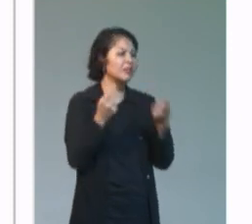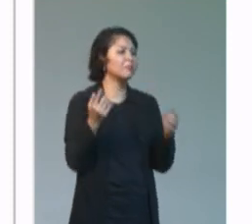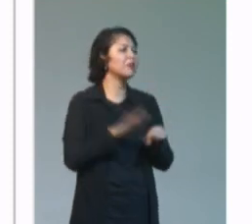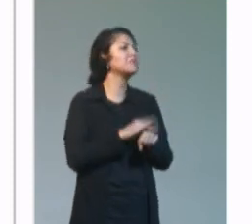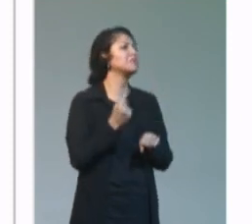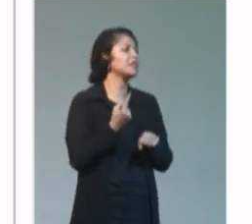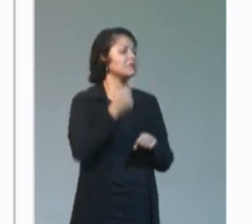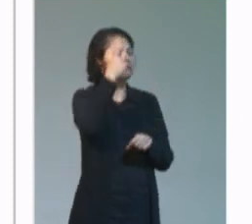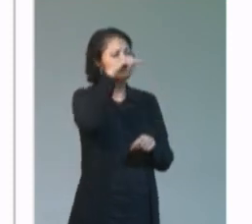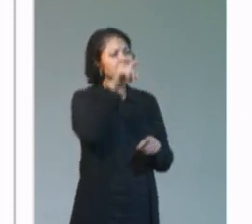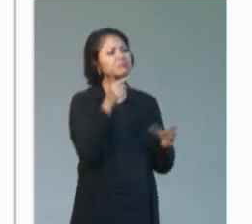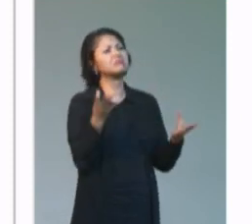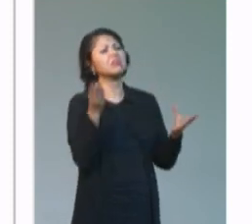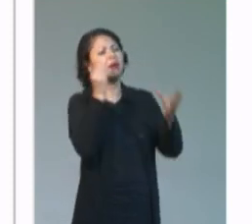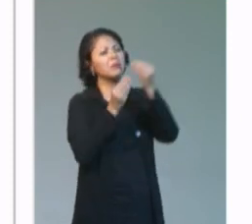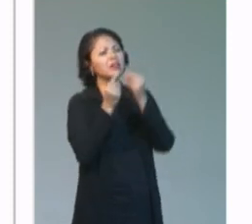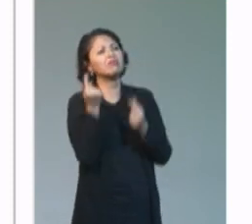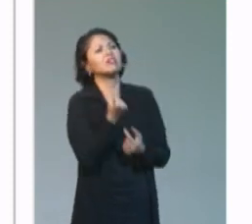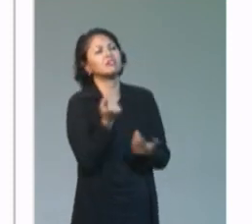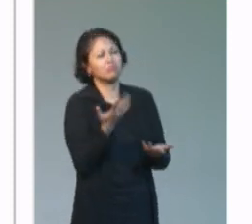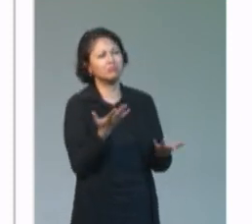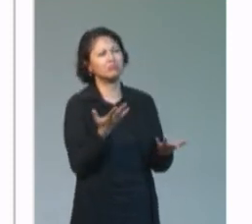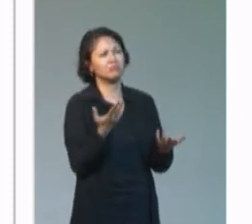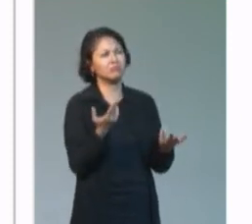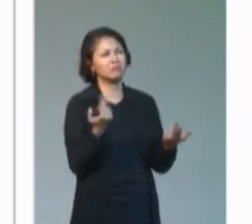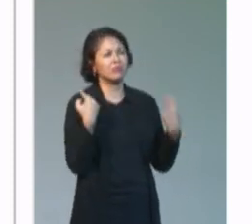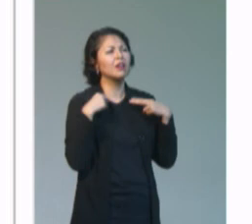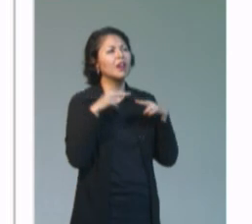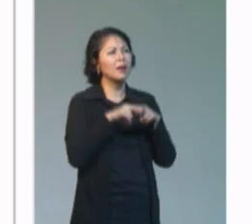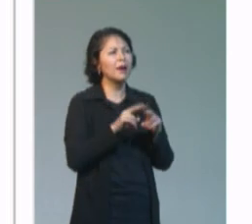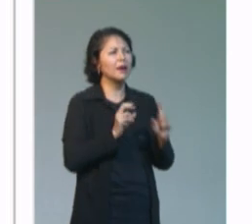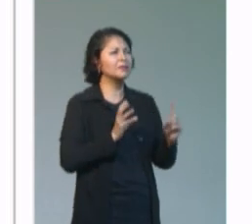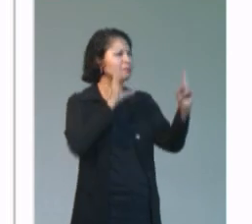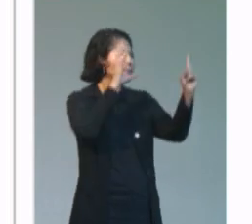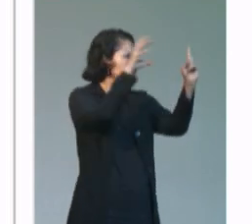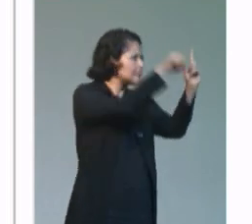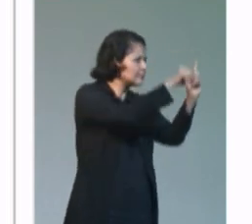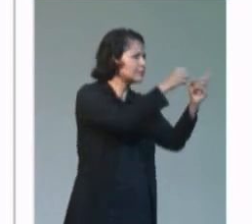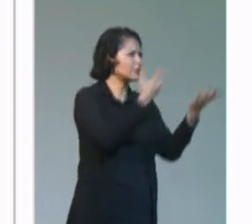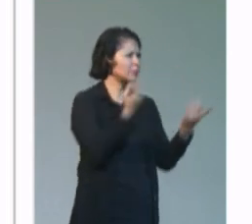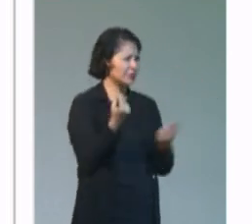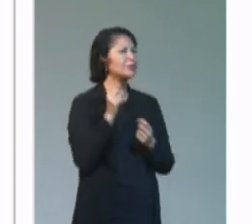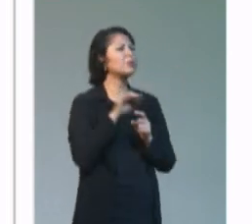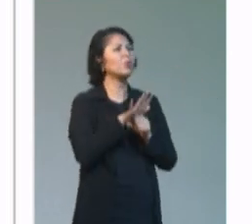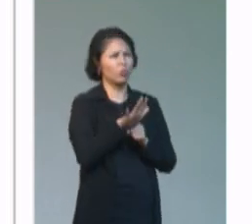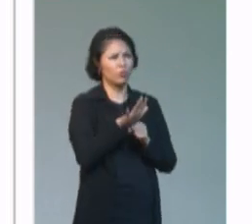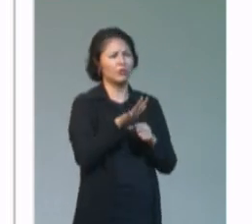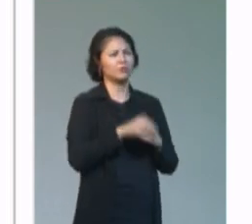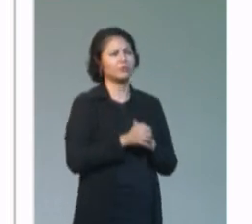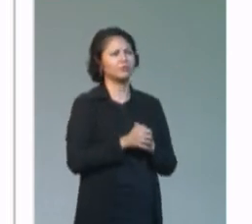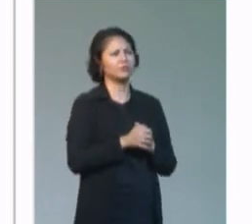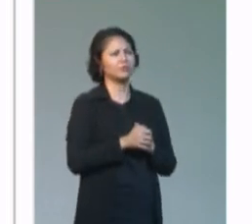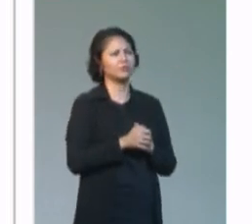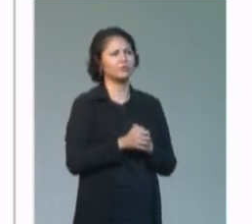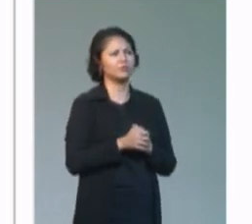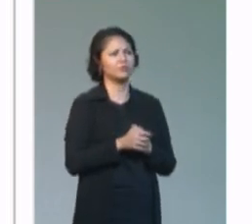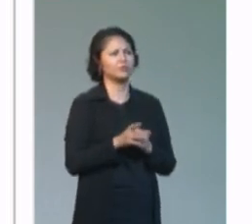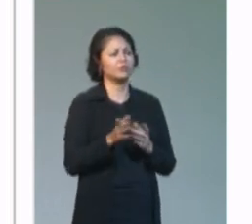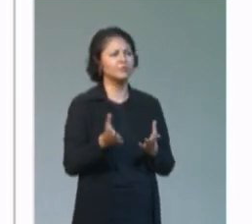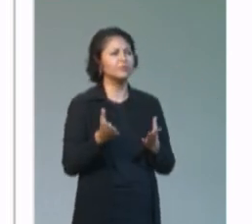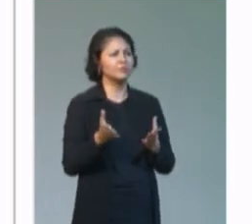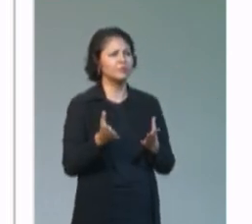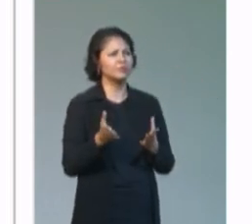momento pues el profesor o la profesora puede pretender alcanzar muchas veces eso lo hacemos con lo que nosotros llamamos un pool y media